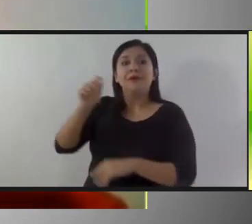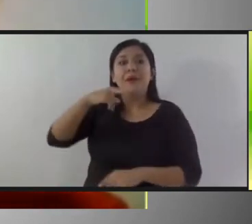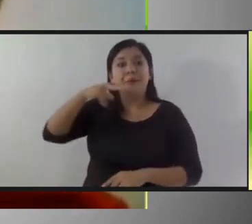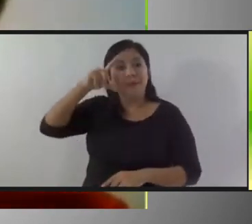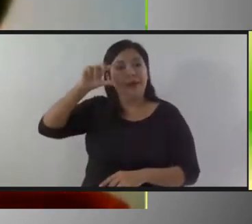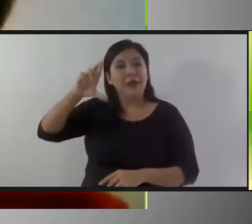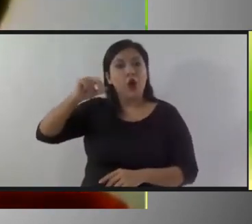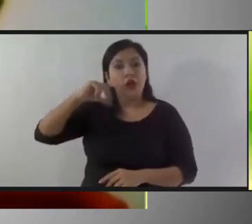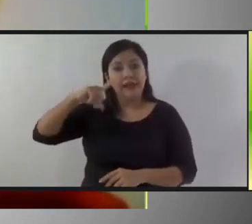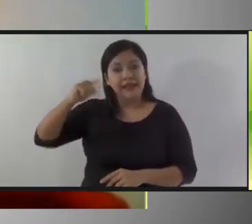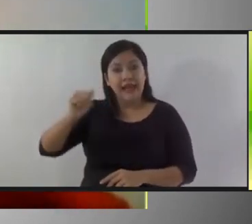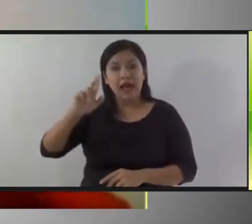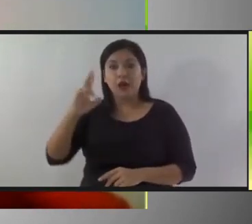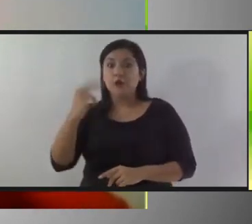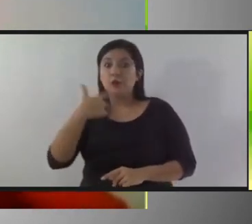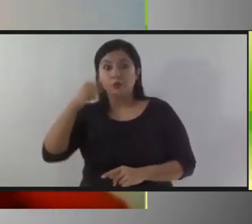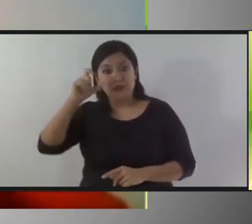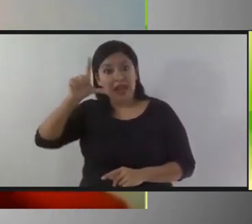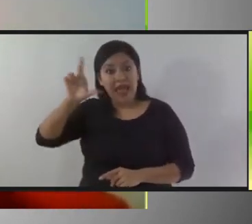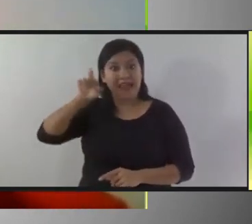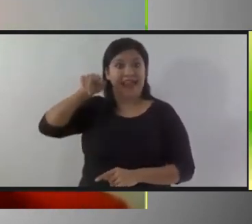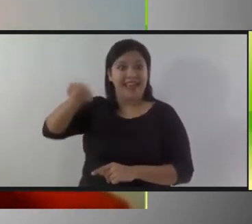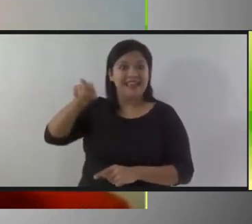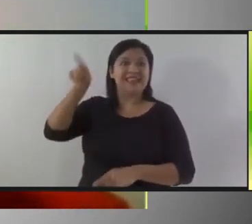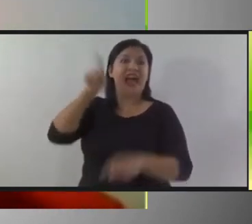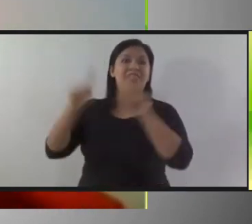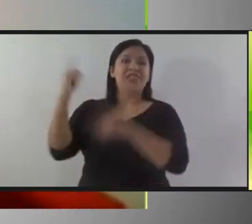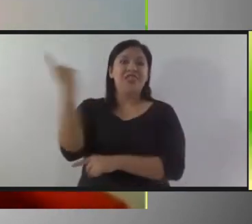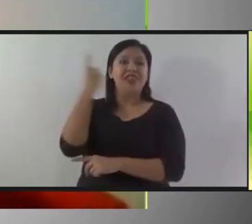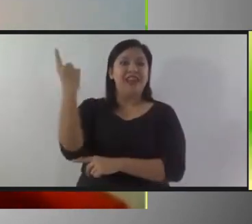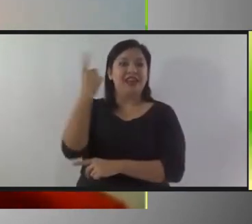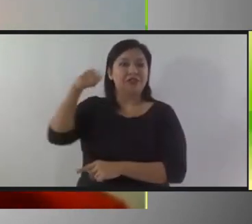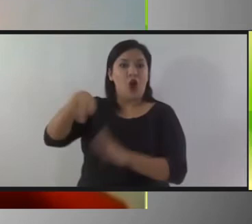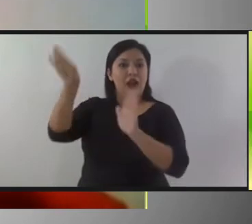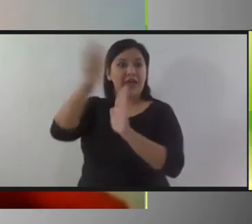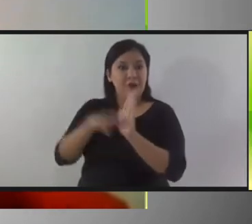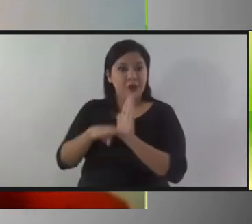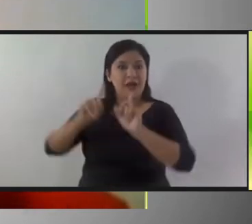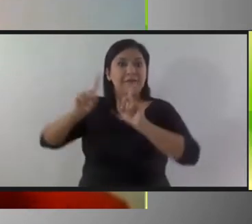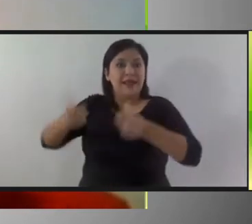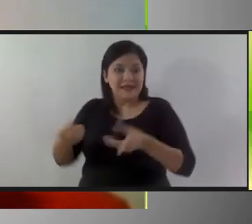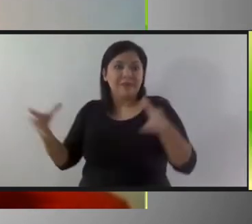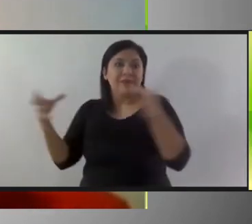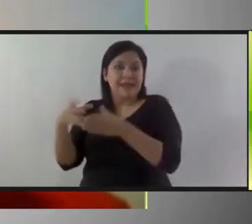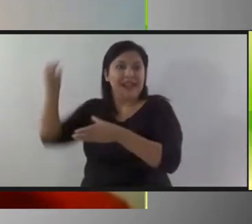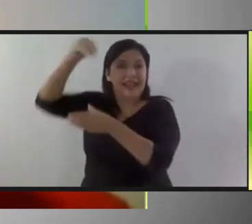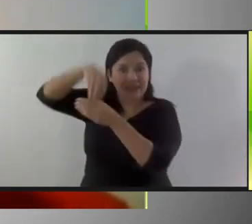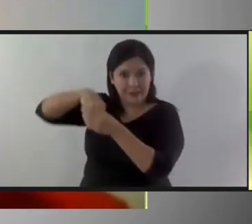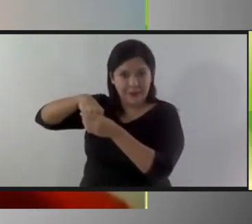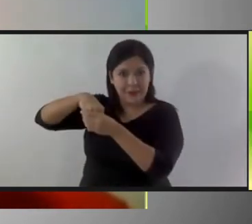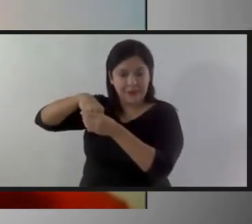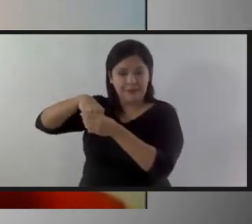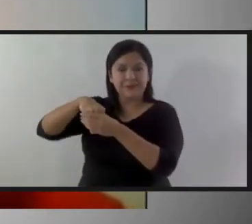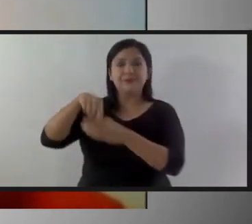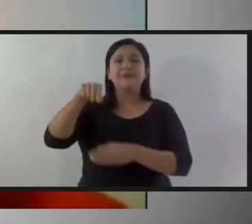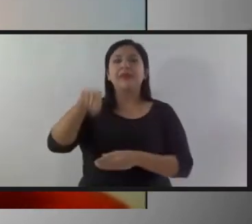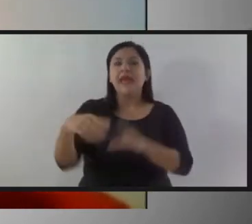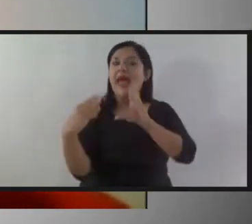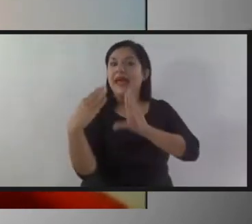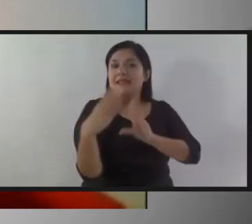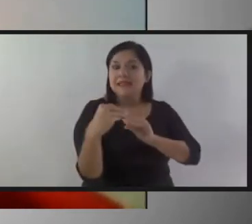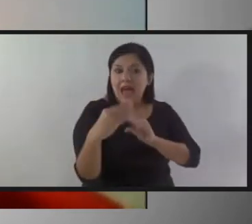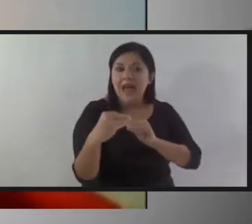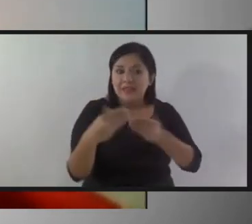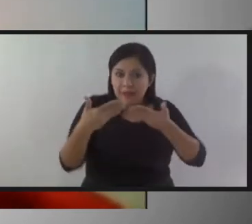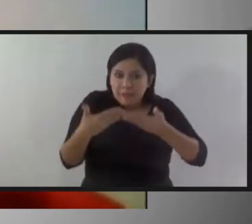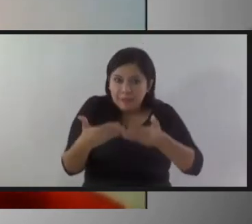Rufler, que es la directora del programa, y Verónica Stáfora, que es miembro del equipo. Abriremos el chat cuando